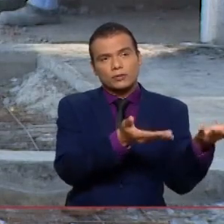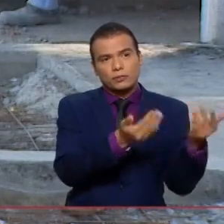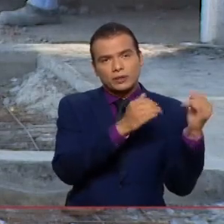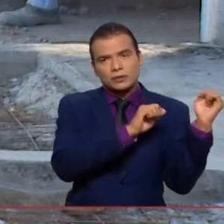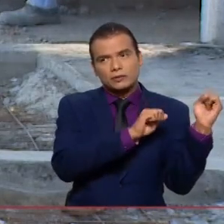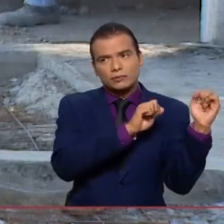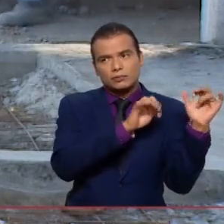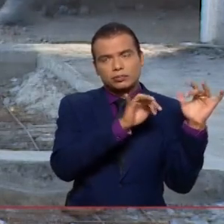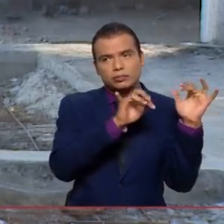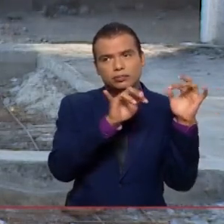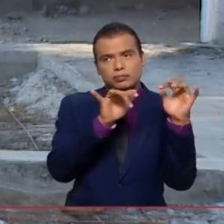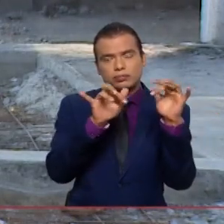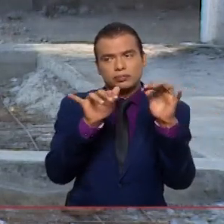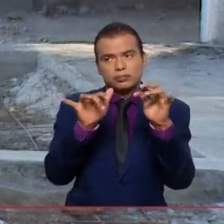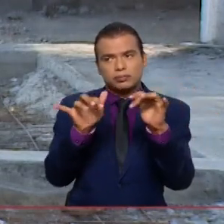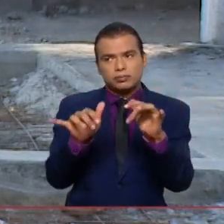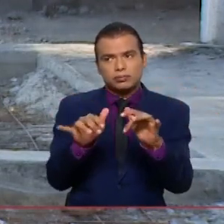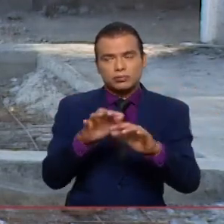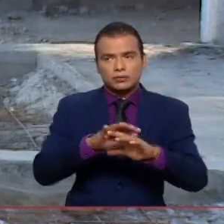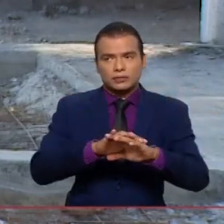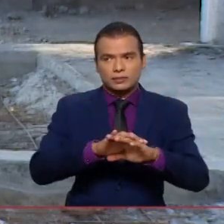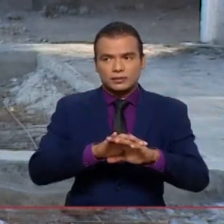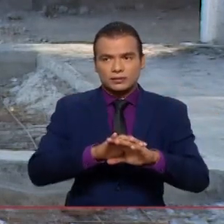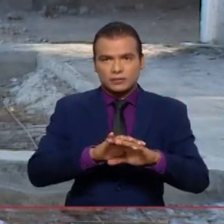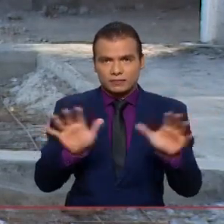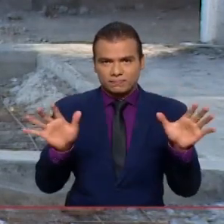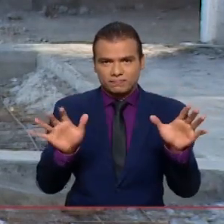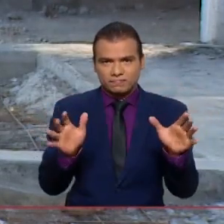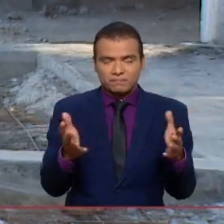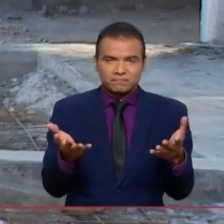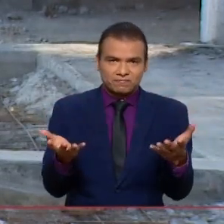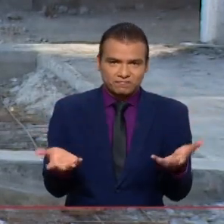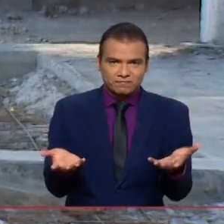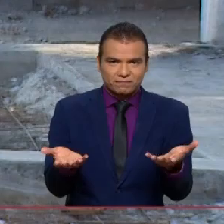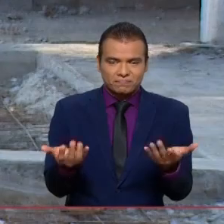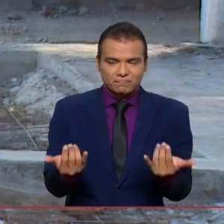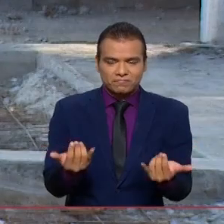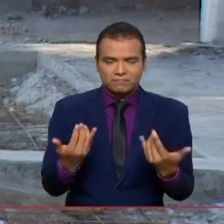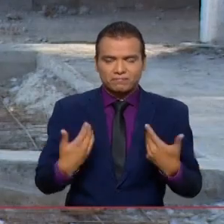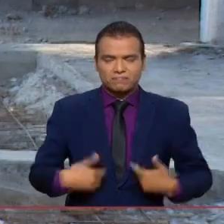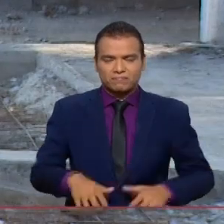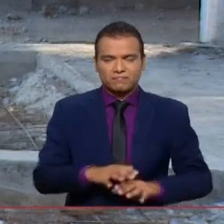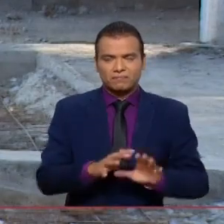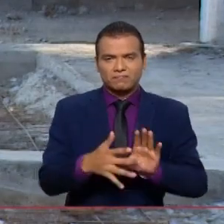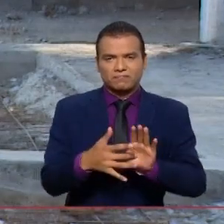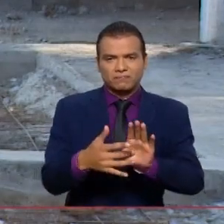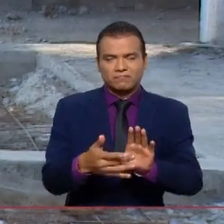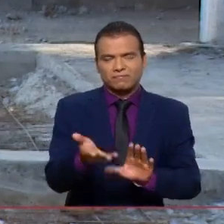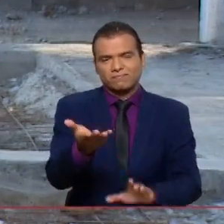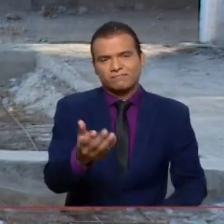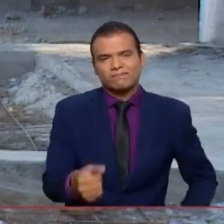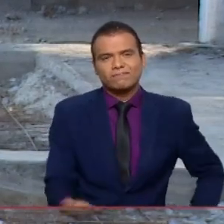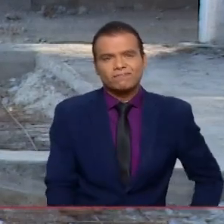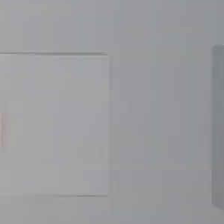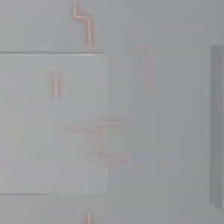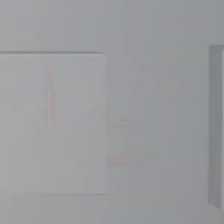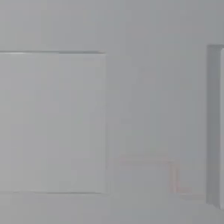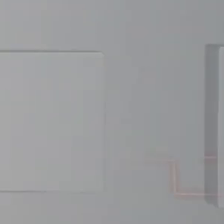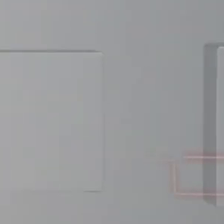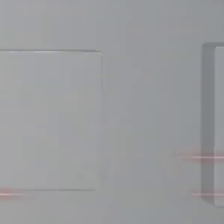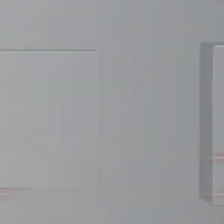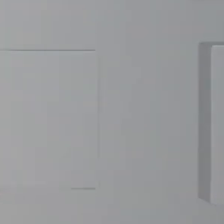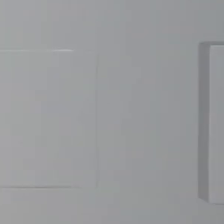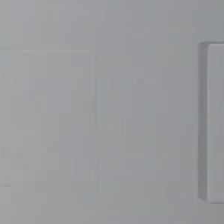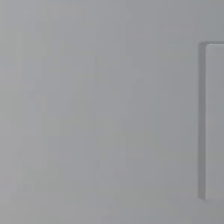por sus negocios para deleitarse con el sabor de las gelatinas. Desde el norte del Valle, para Telepacífico Noticias, Ivana Salazar.